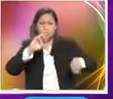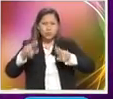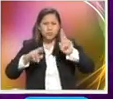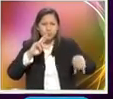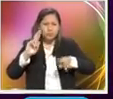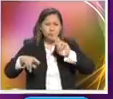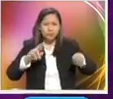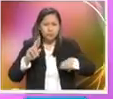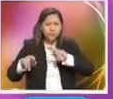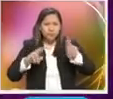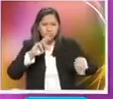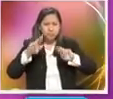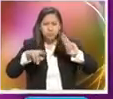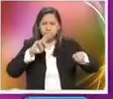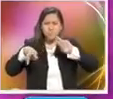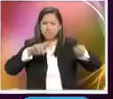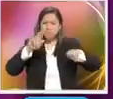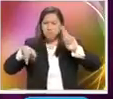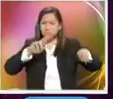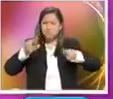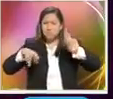dentro.